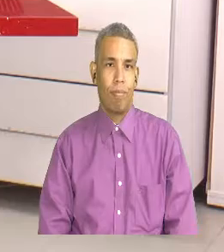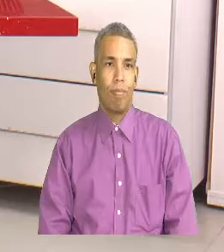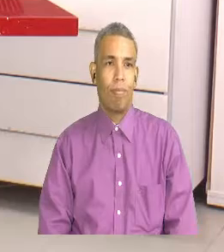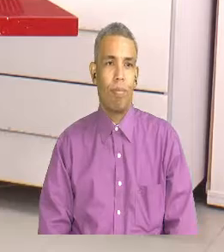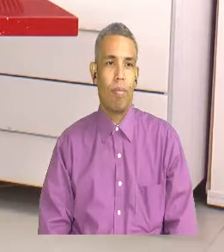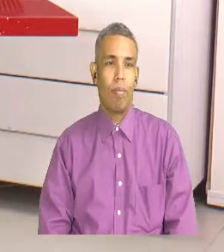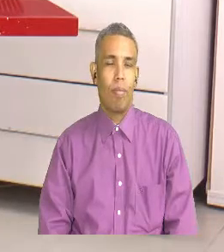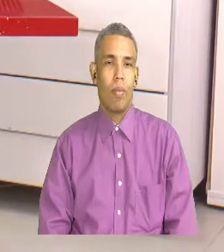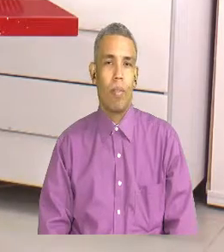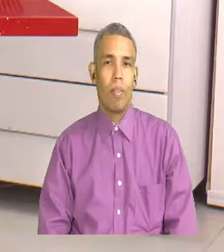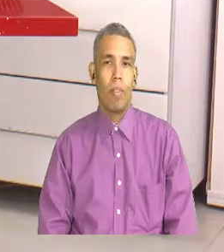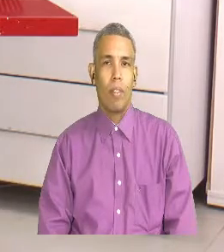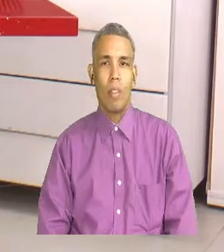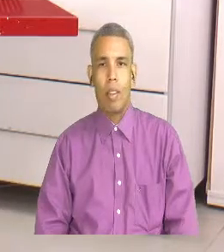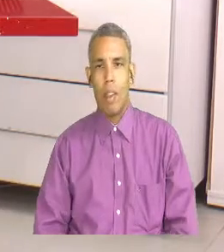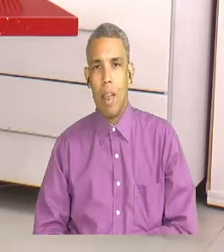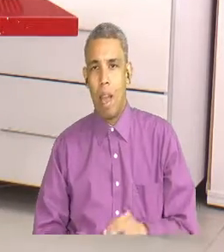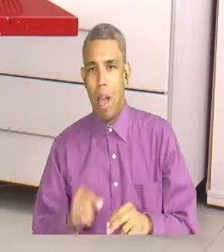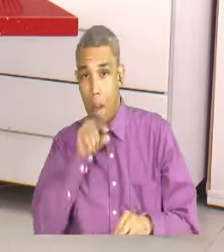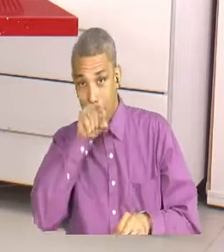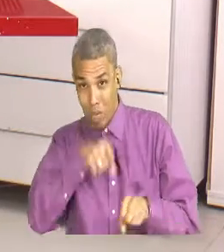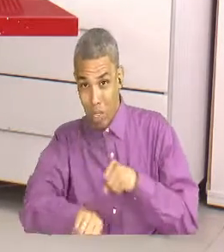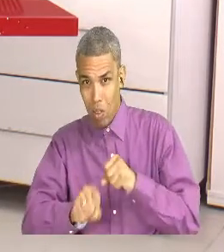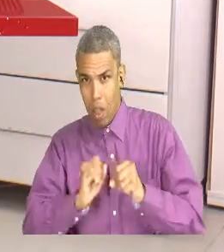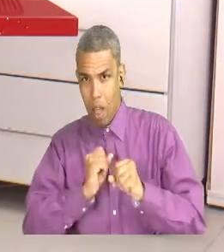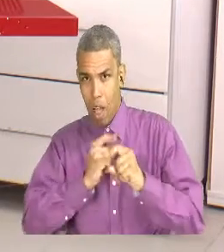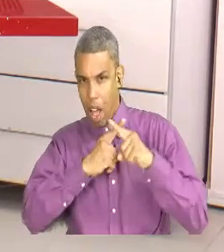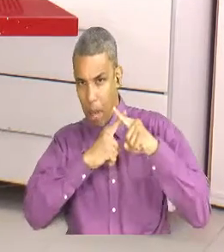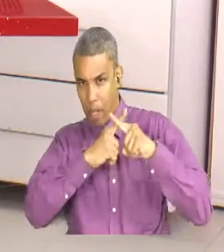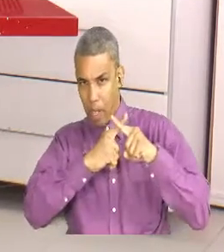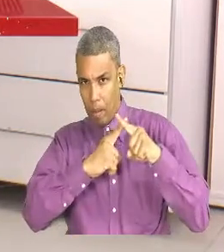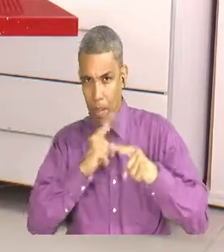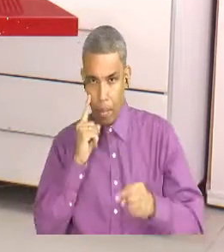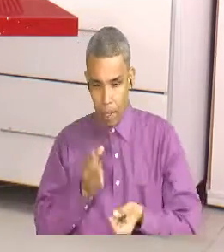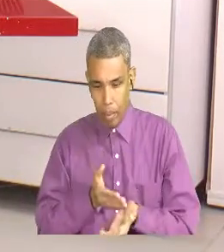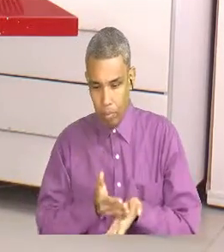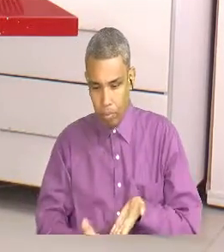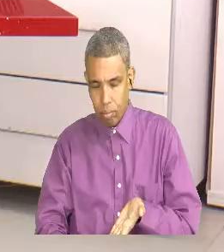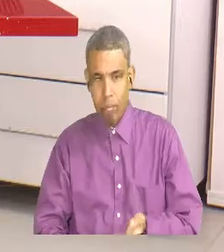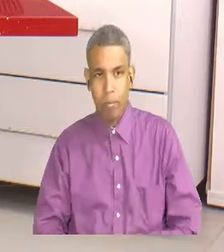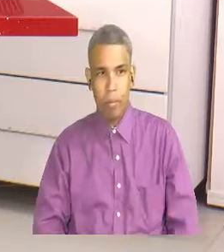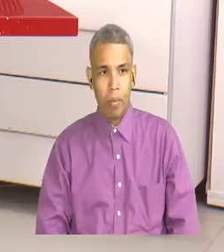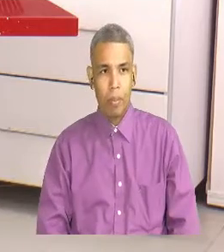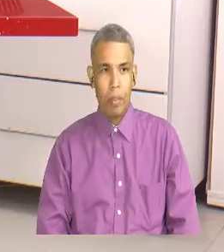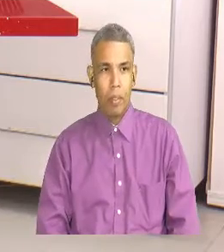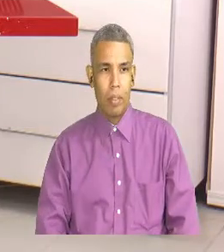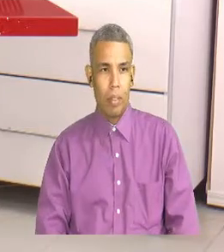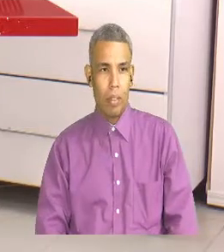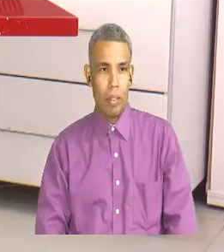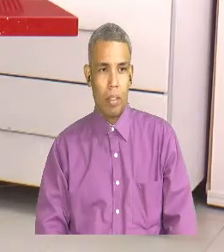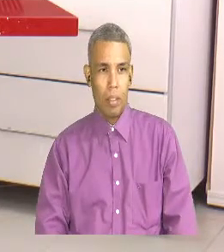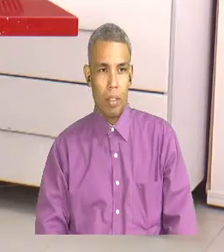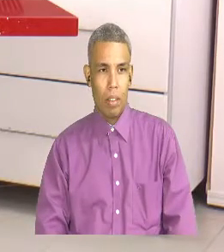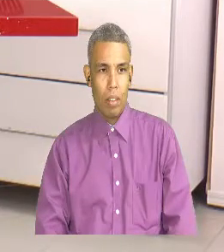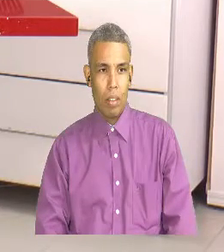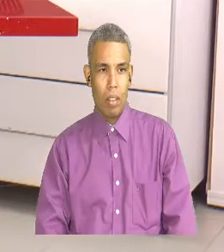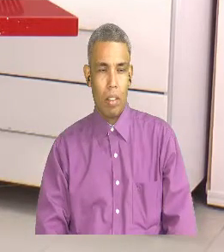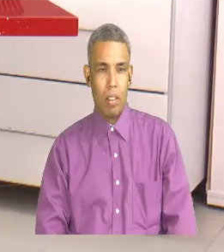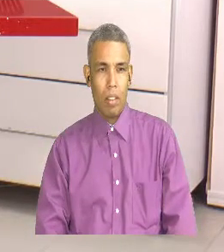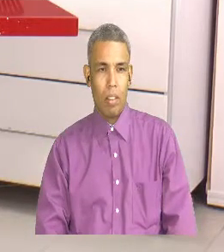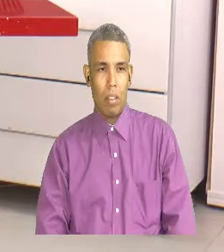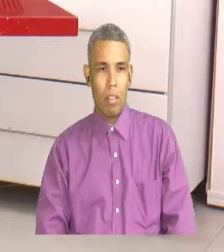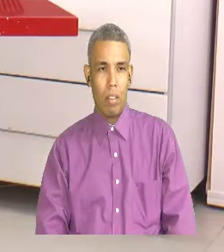ahí. Para que quede la mezcla con pechuga. No, ven, ayúdame por este lado. Ya. Queda la